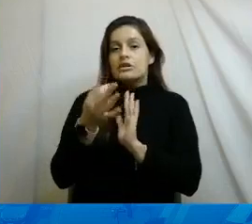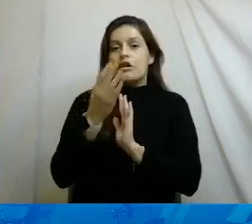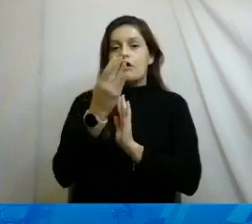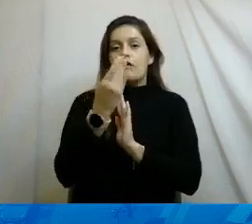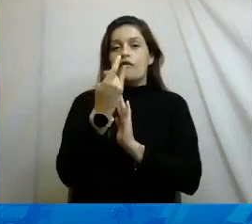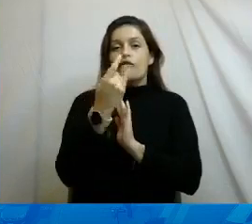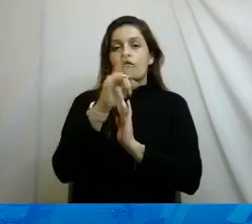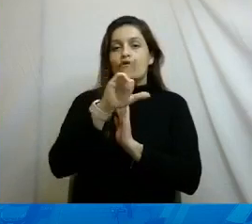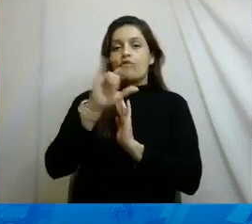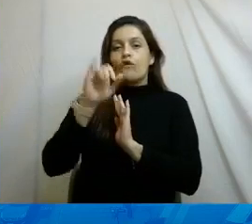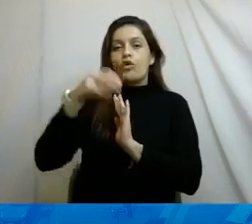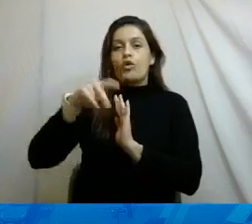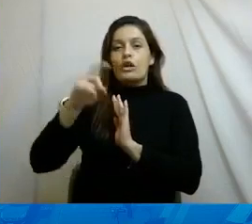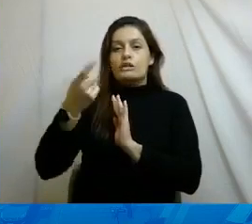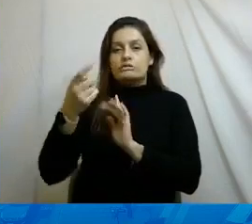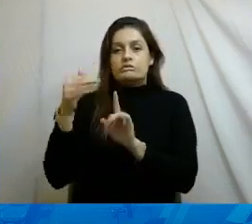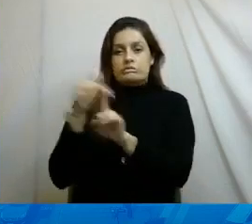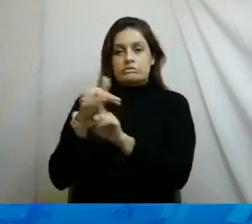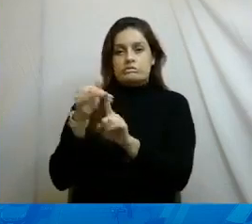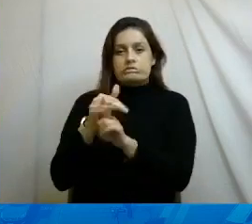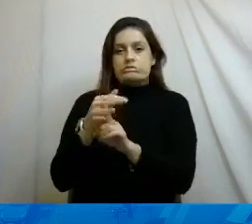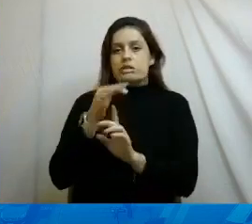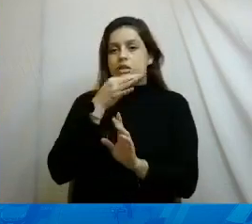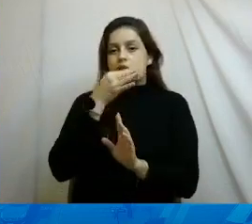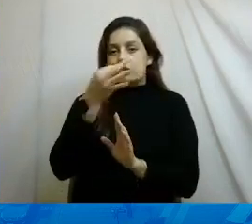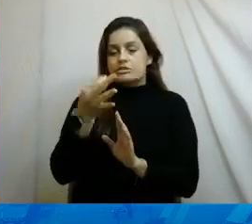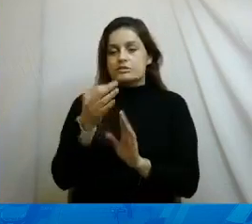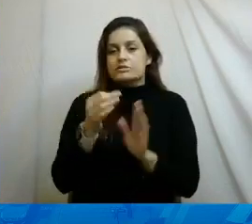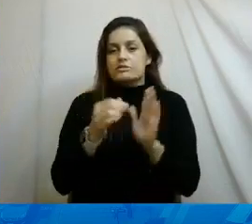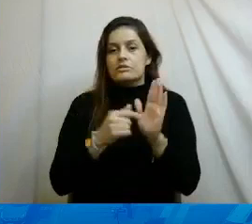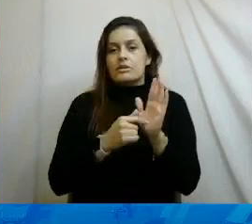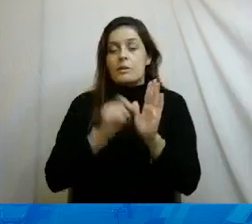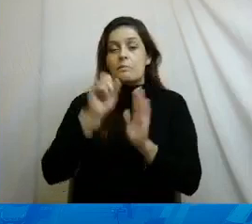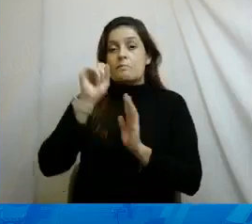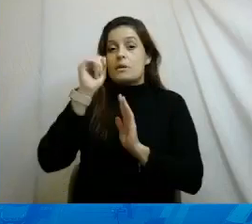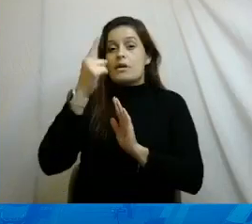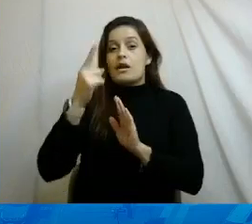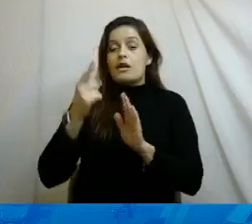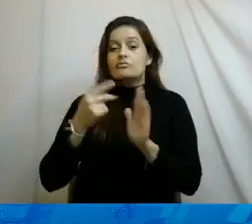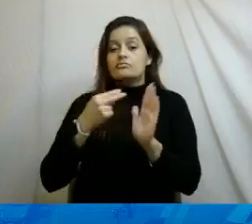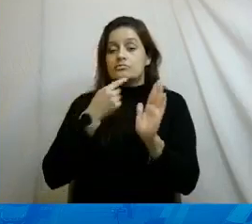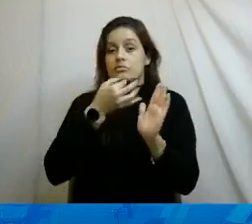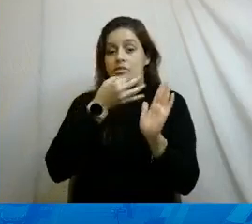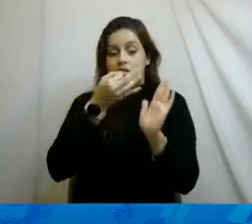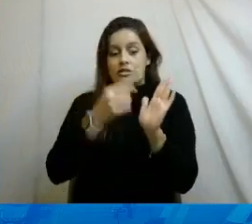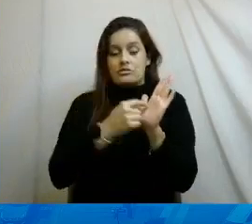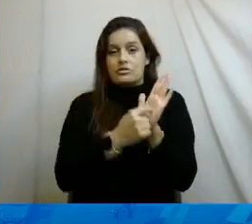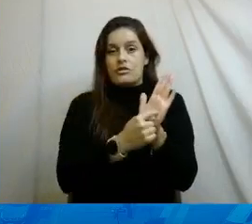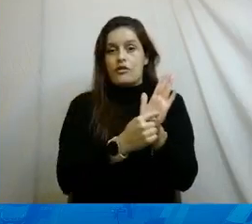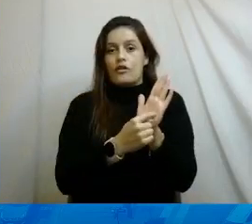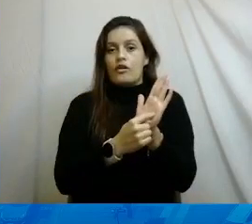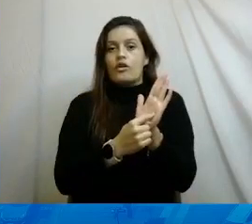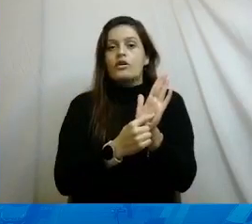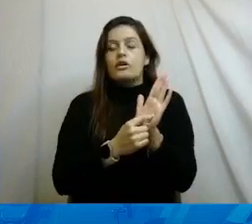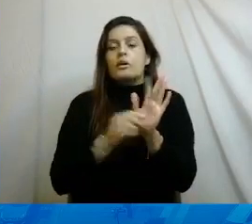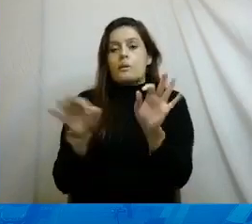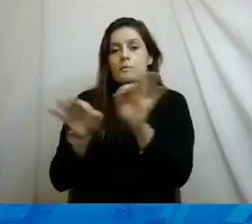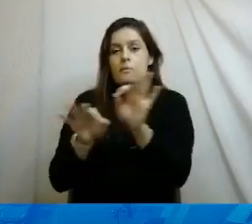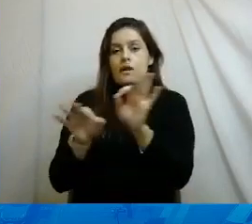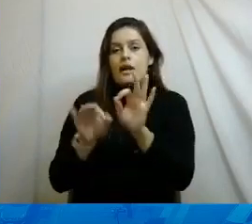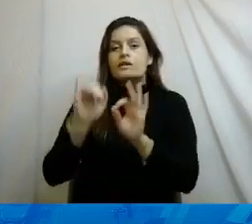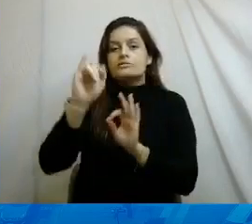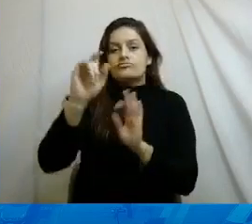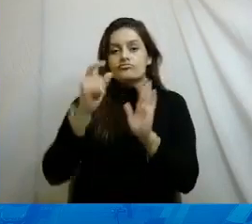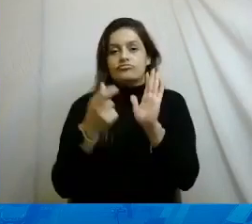existe el término de bullying. En el comunicado primero que salió de la corporación, nunca se negaron los hechos, sí se